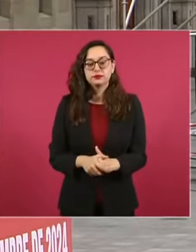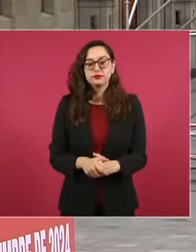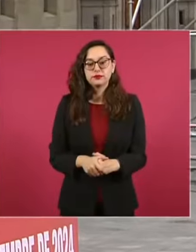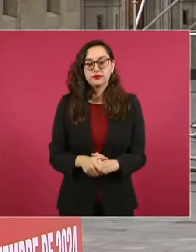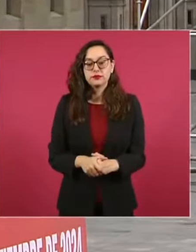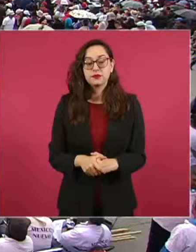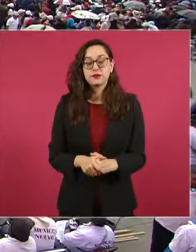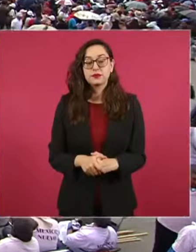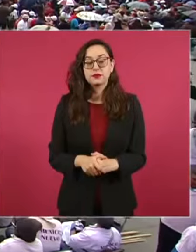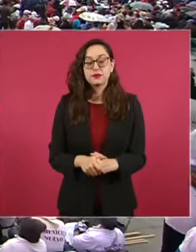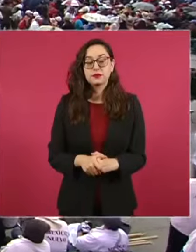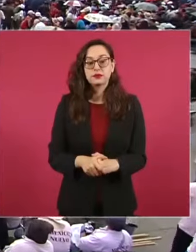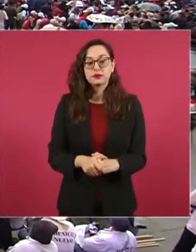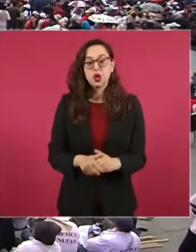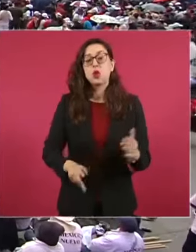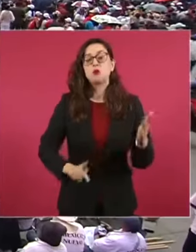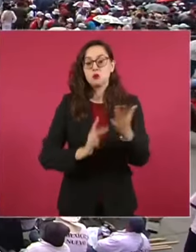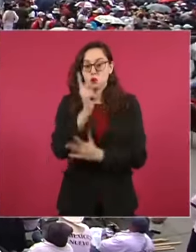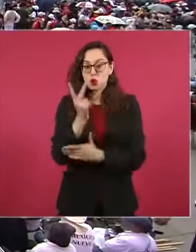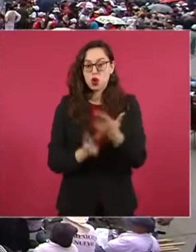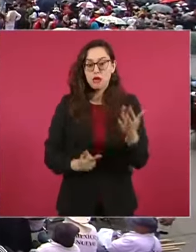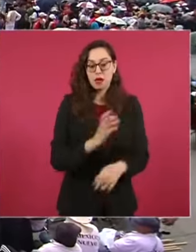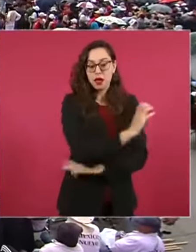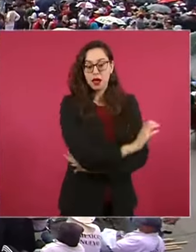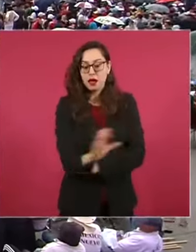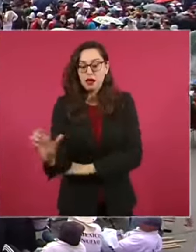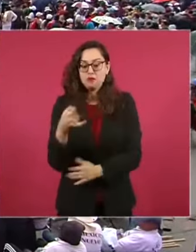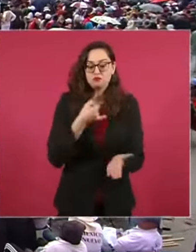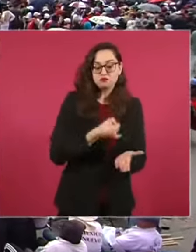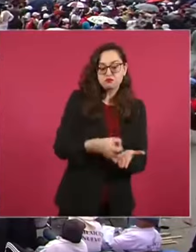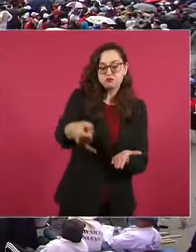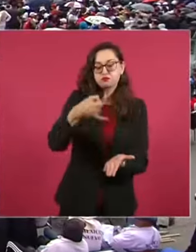En el programa Sembrando Vida,